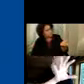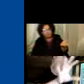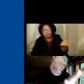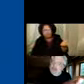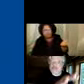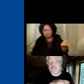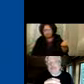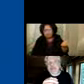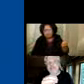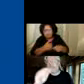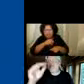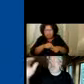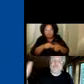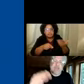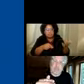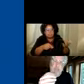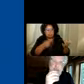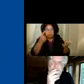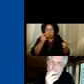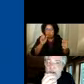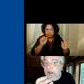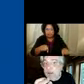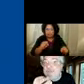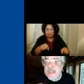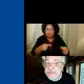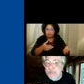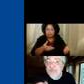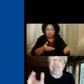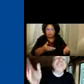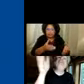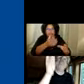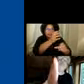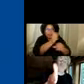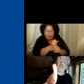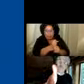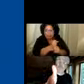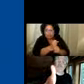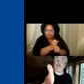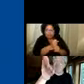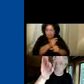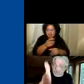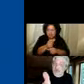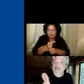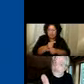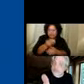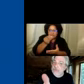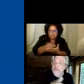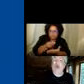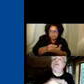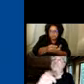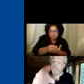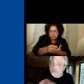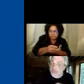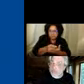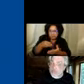de proveedores que usen este programa certificación y queremos que el Estado también lo haga, que sea algo